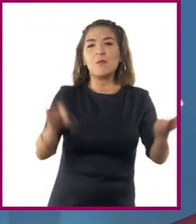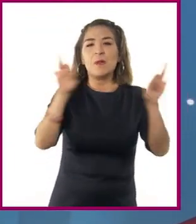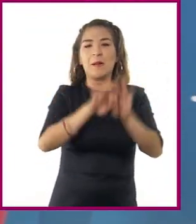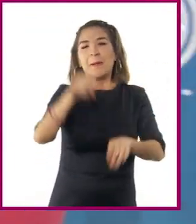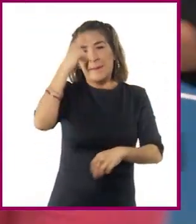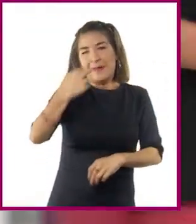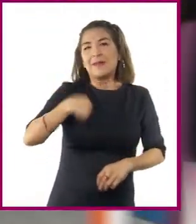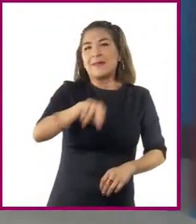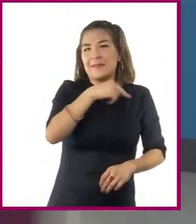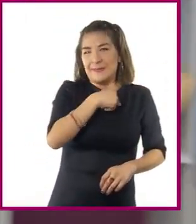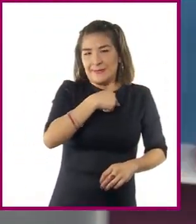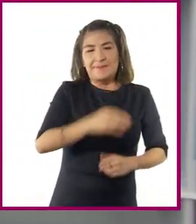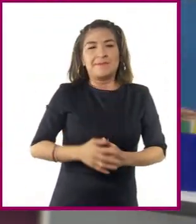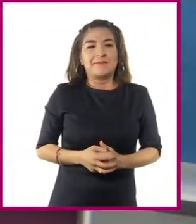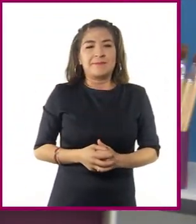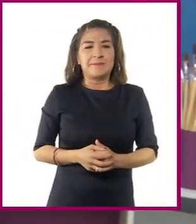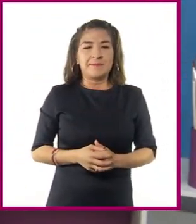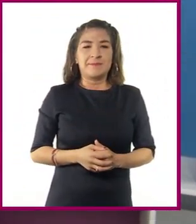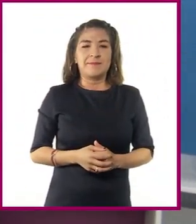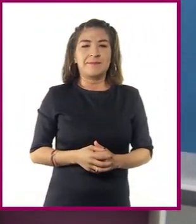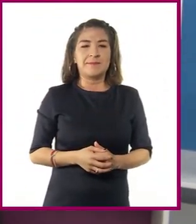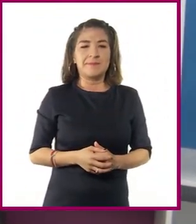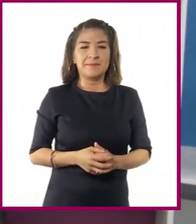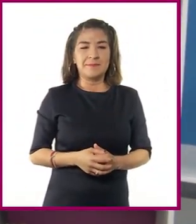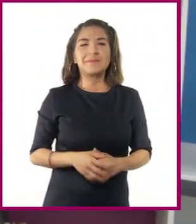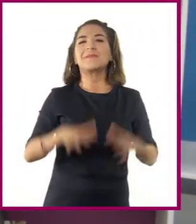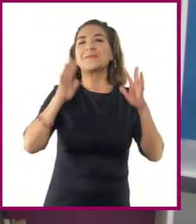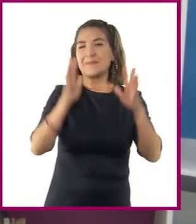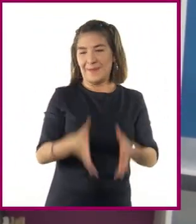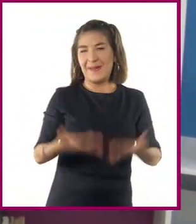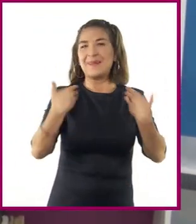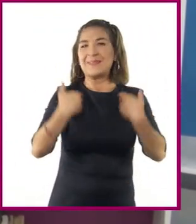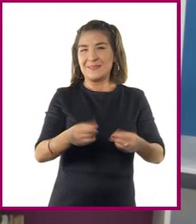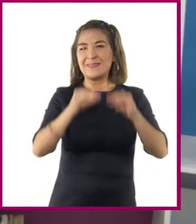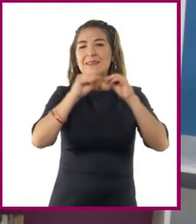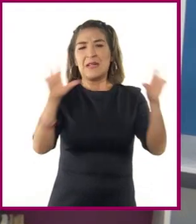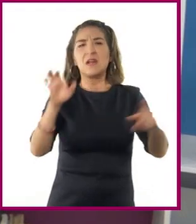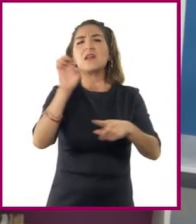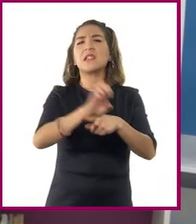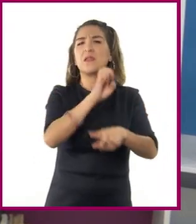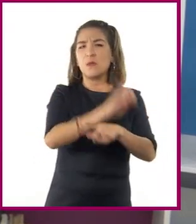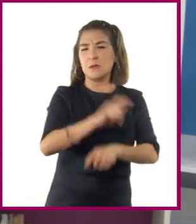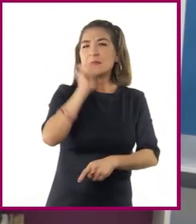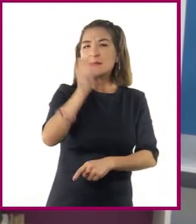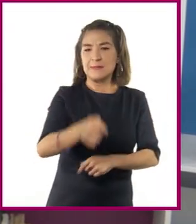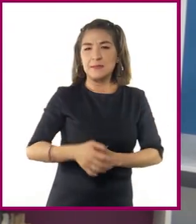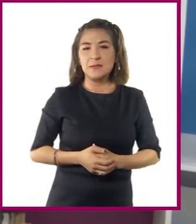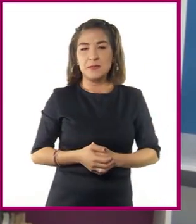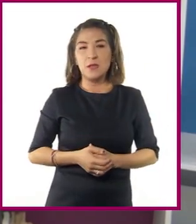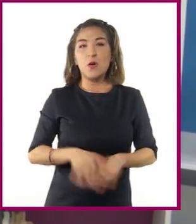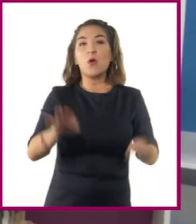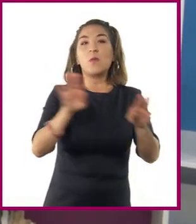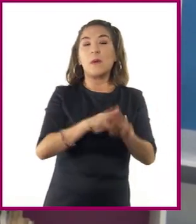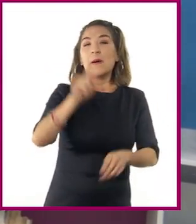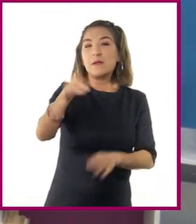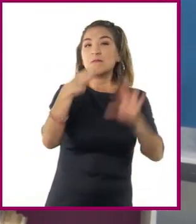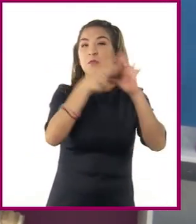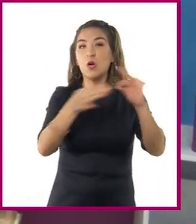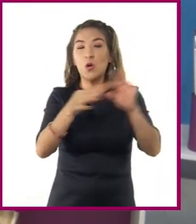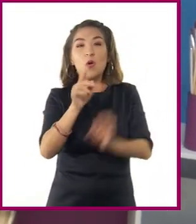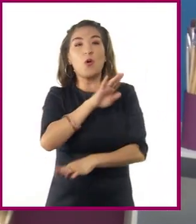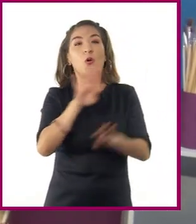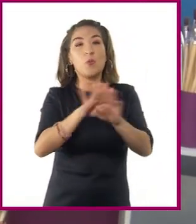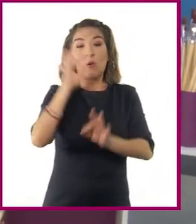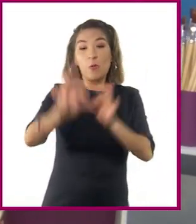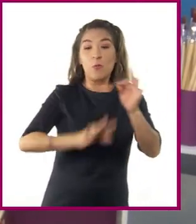importante para nosotros. Ya me está quedando más claro. Entonces quiere decir que si se habla de cumplir y obedecer